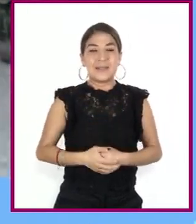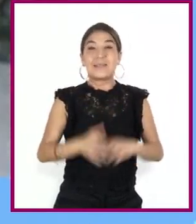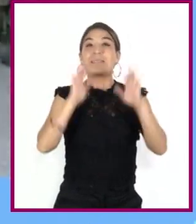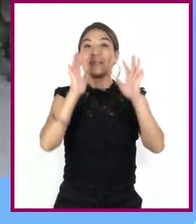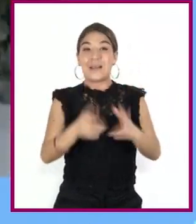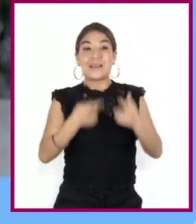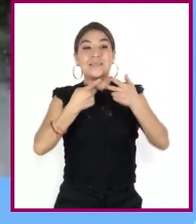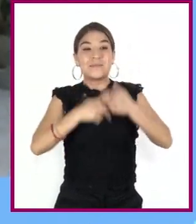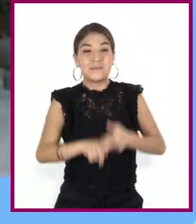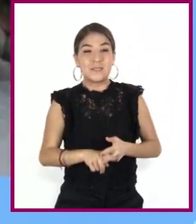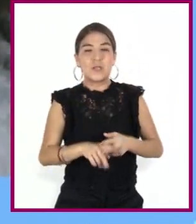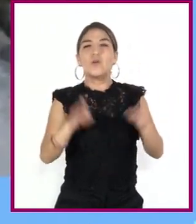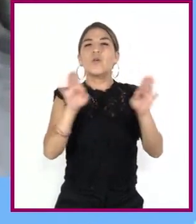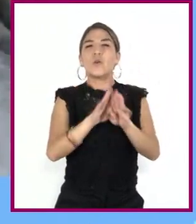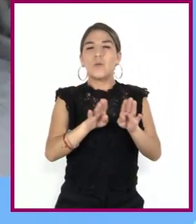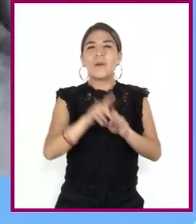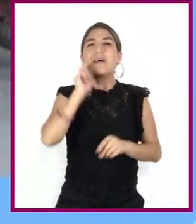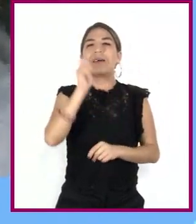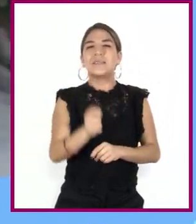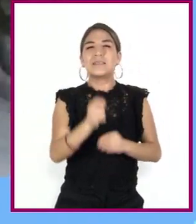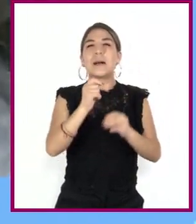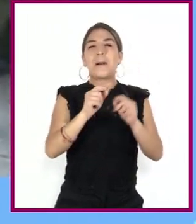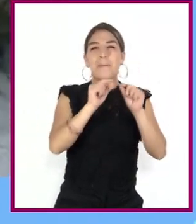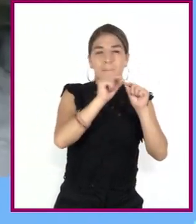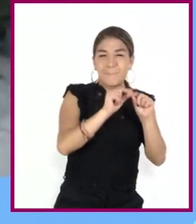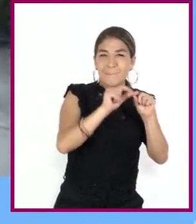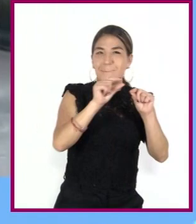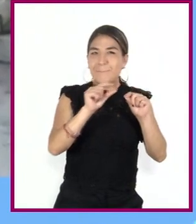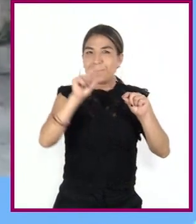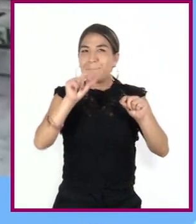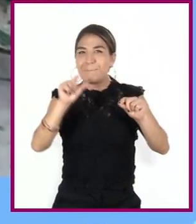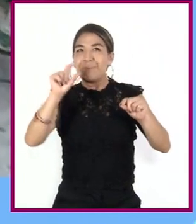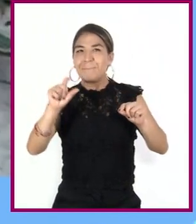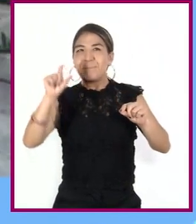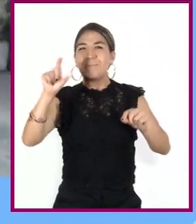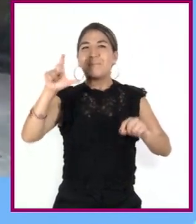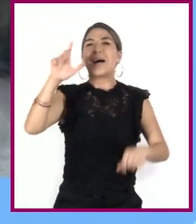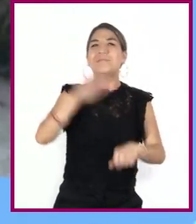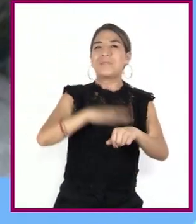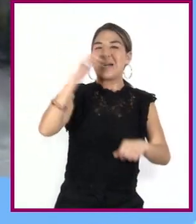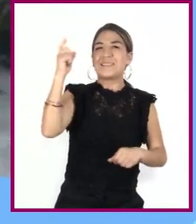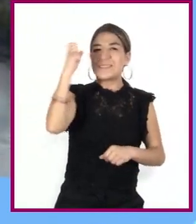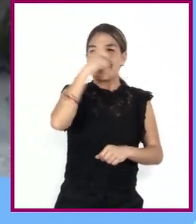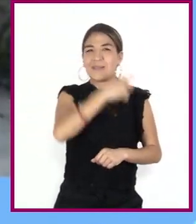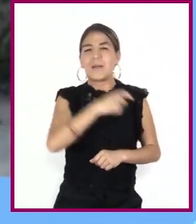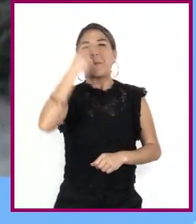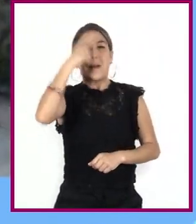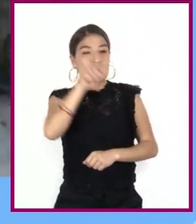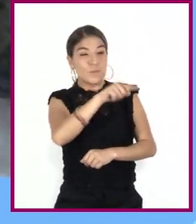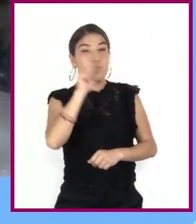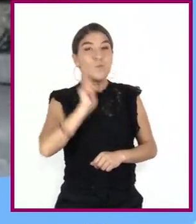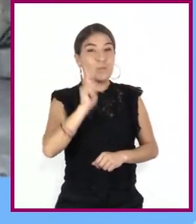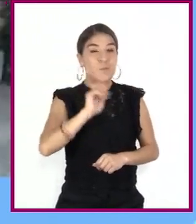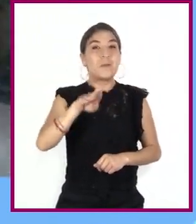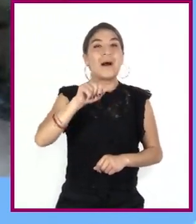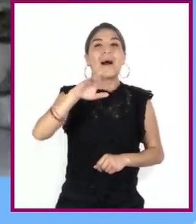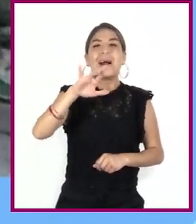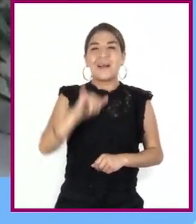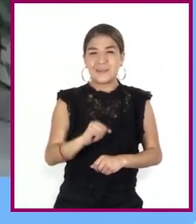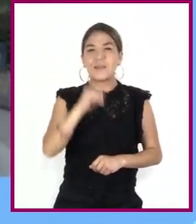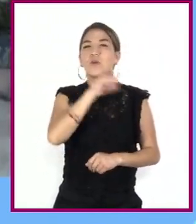Comenzar con las tareas de menor a mayor complejidad ayuda a Mari a apropiarse del movimiento.